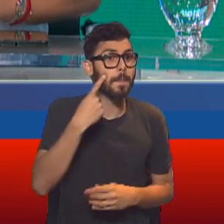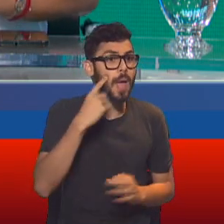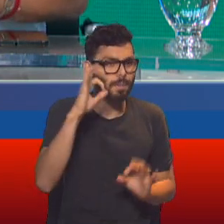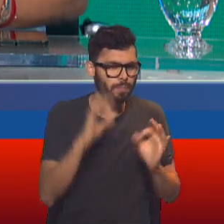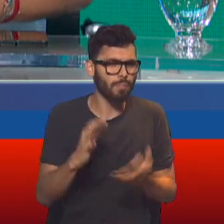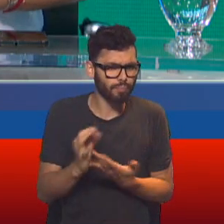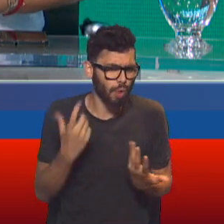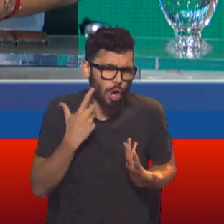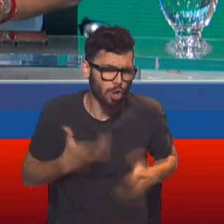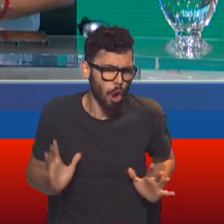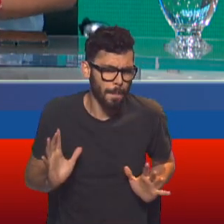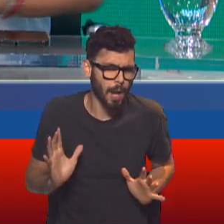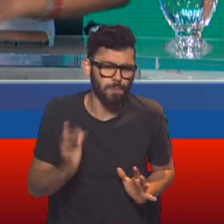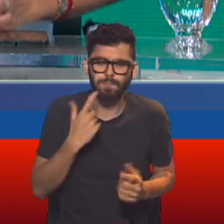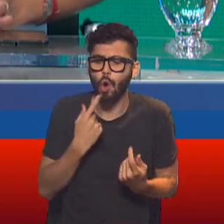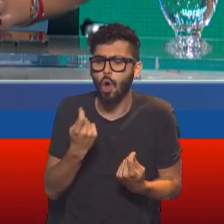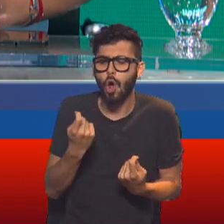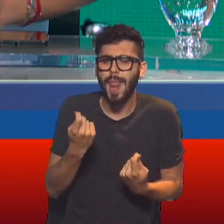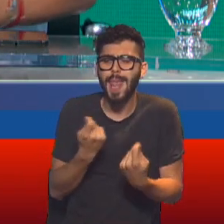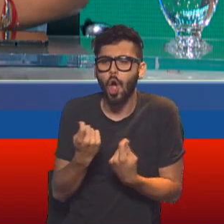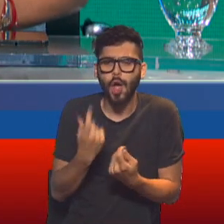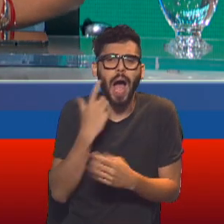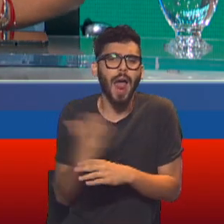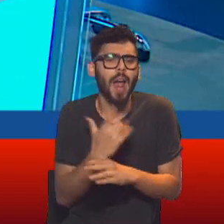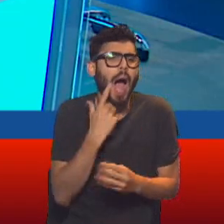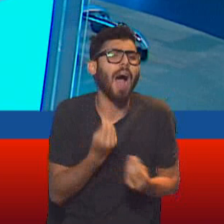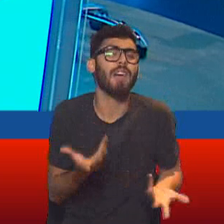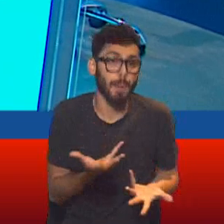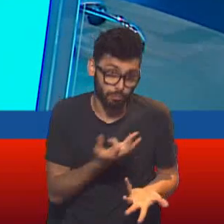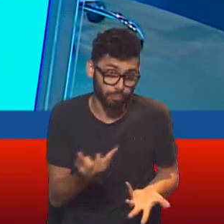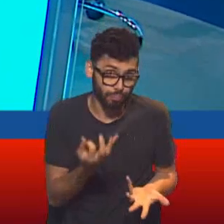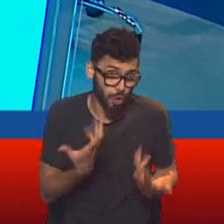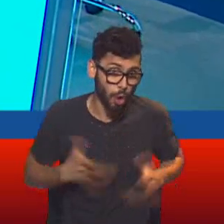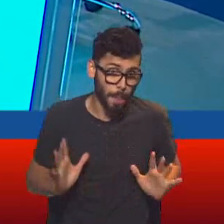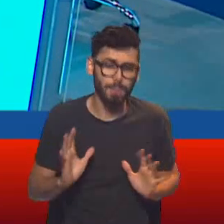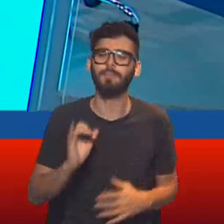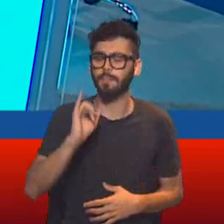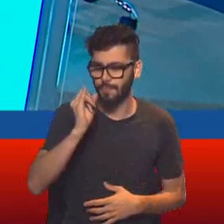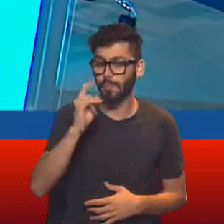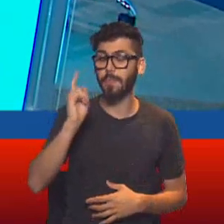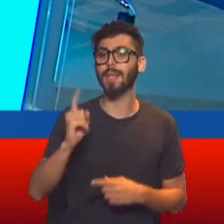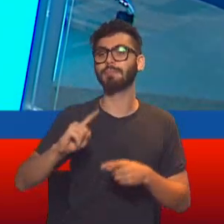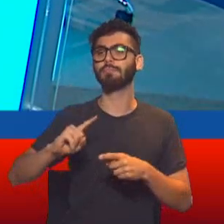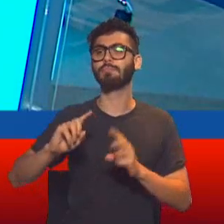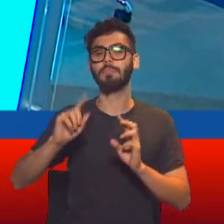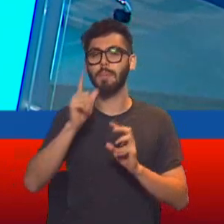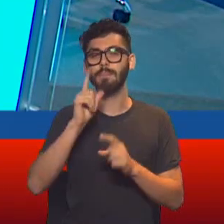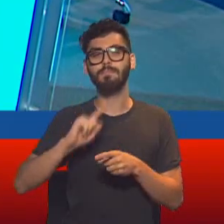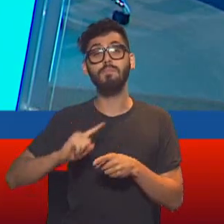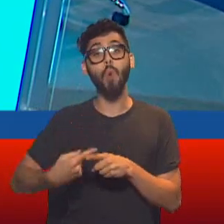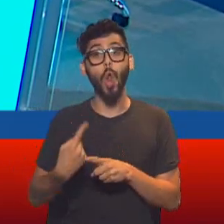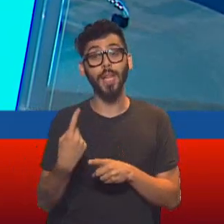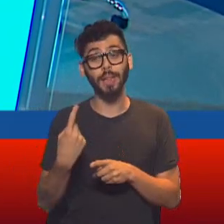esto, ¿no? Que, digo, antes de negociar, revisan a ver qué pasó. Sí, creo que en este caso además políticamente tiene una significación muy particular porque